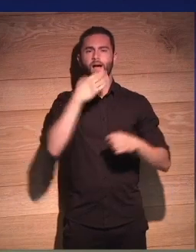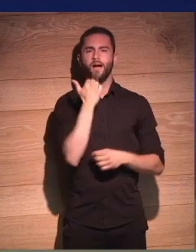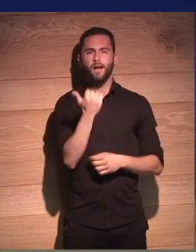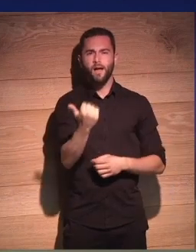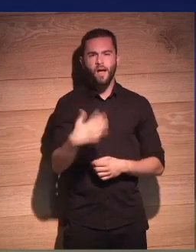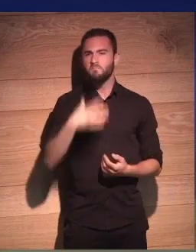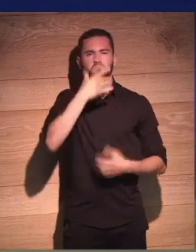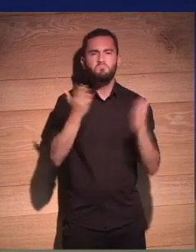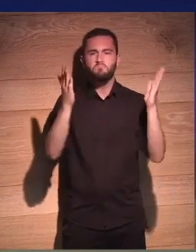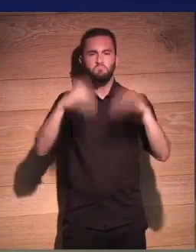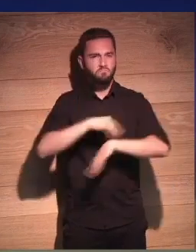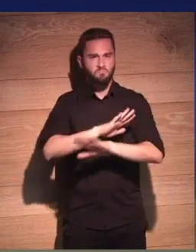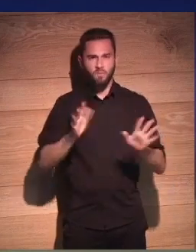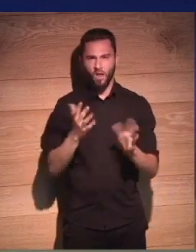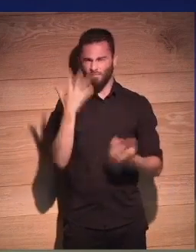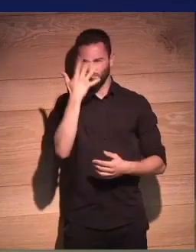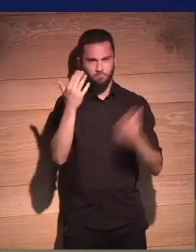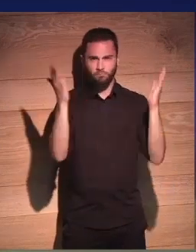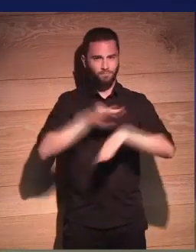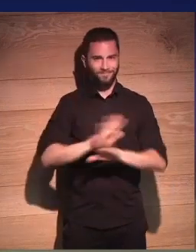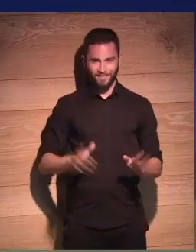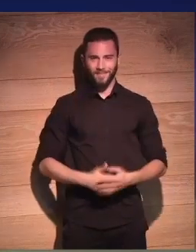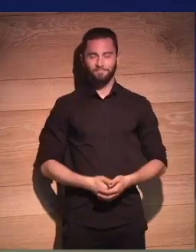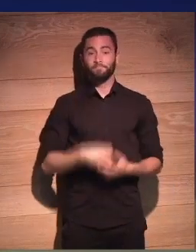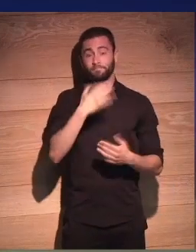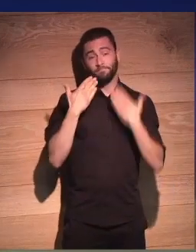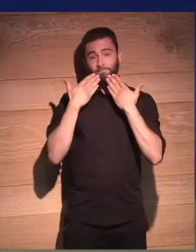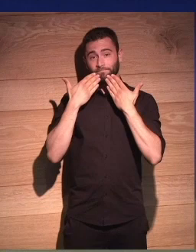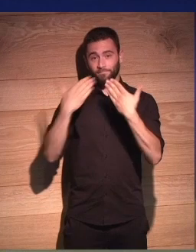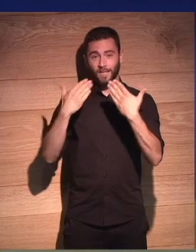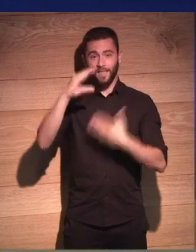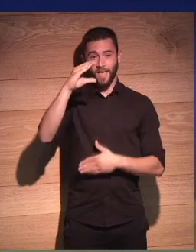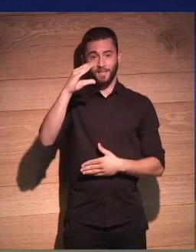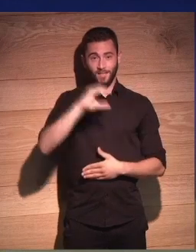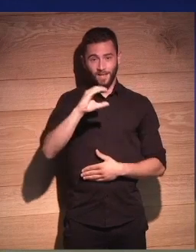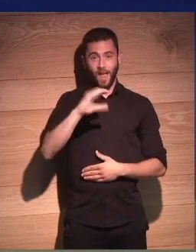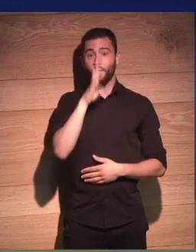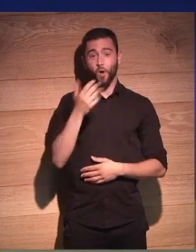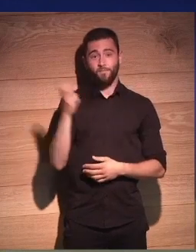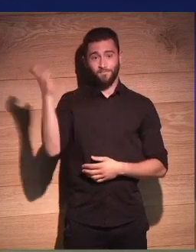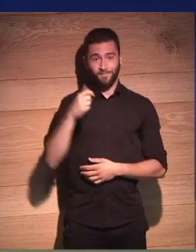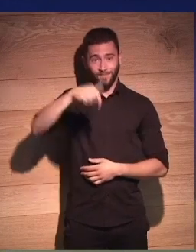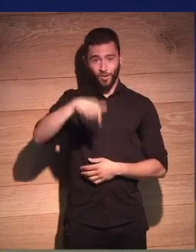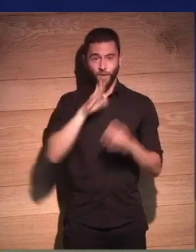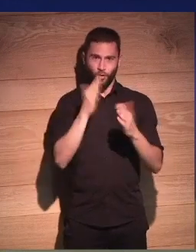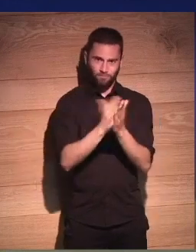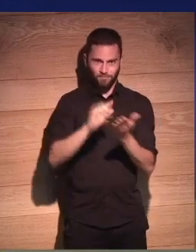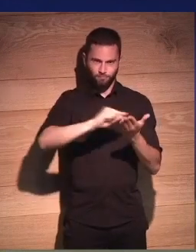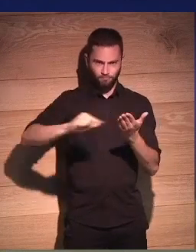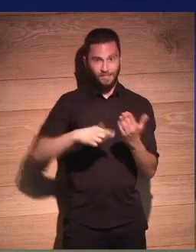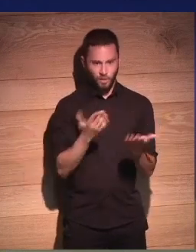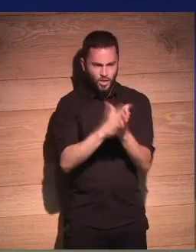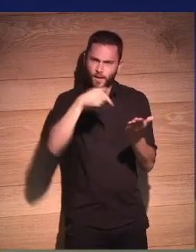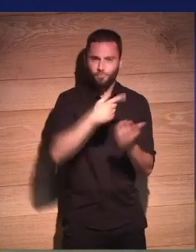sin complejos ni estereotipos. Pues quería dar las gracias a Cal por venir hoy, por haber escrito estos libros tan necesarios en